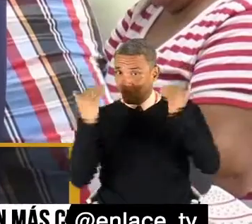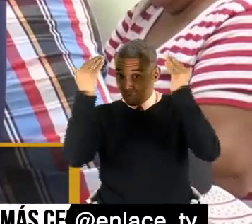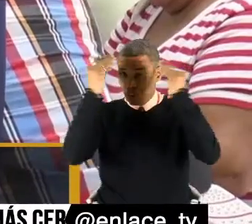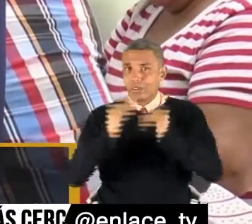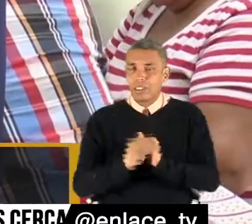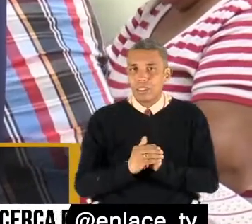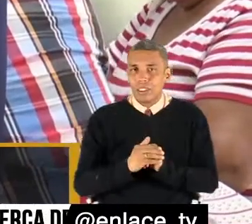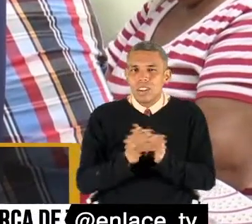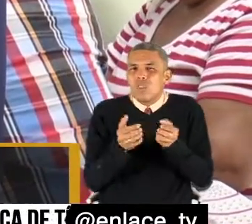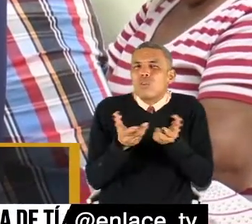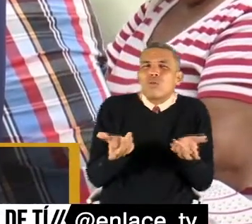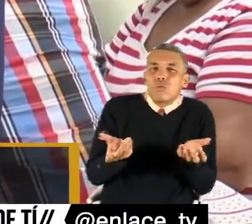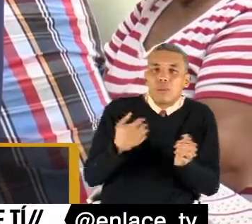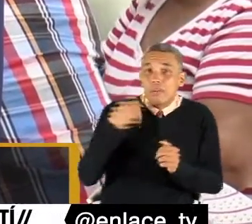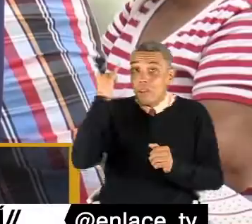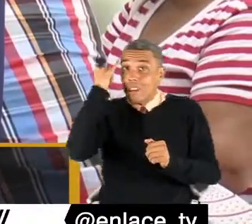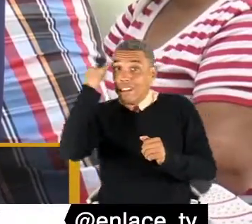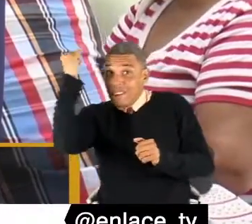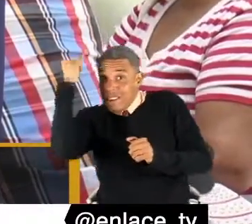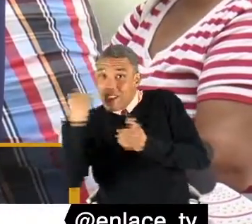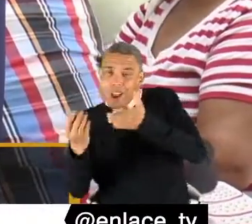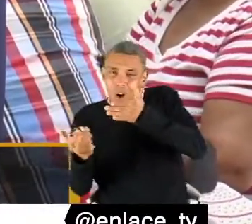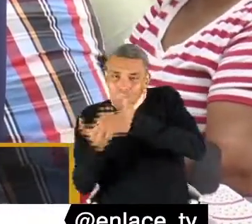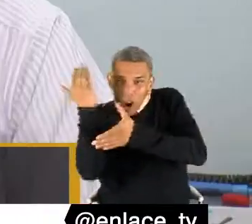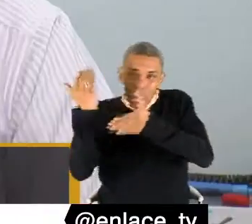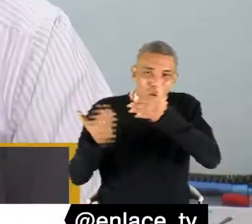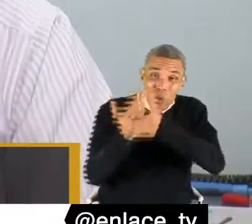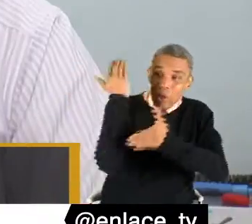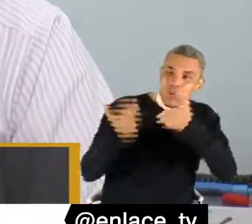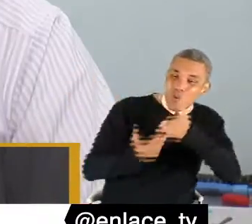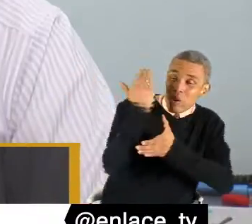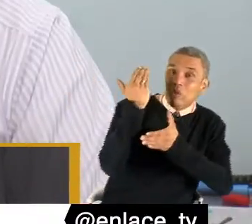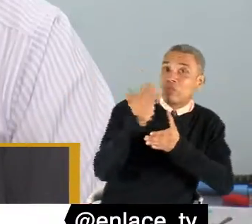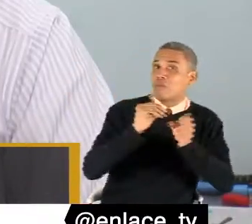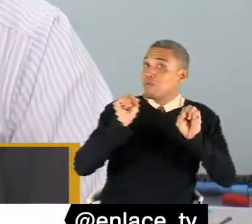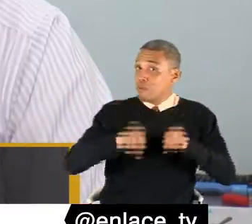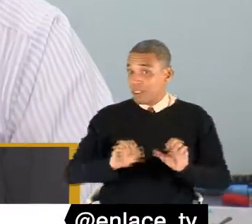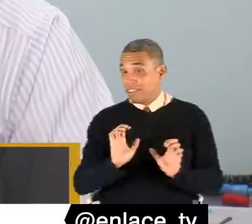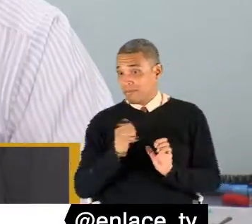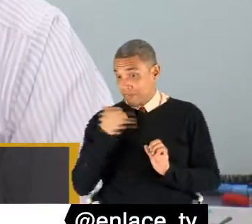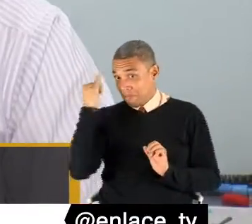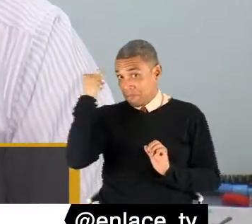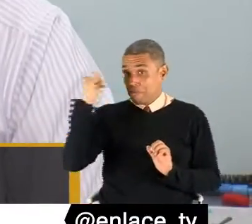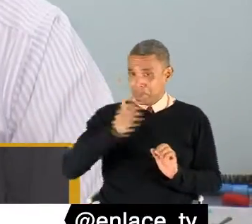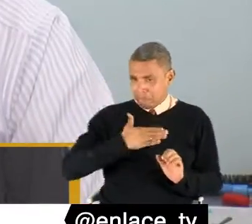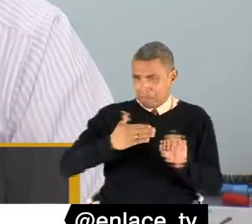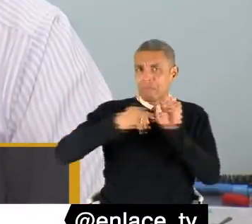innovación, pero lo difícil es llegar allí. Entonces, una forma que se puede hacer es